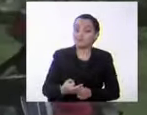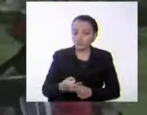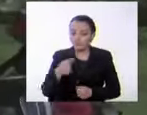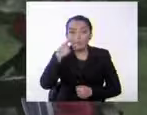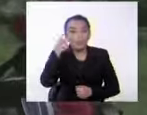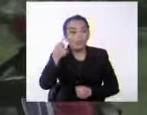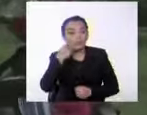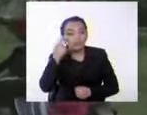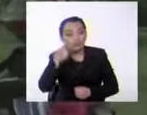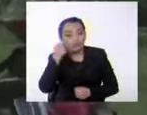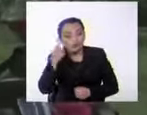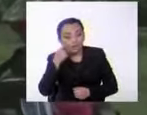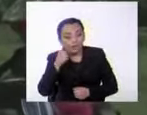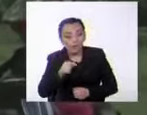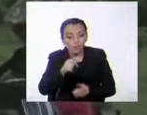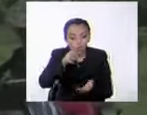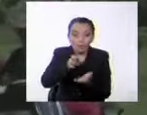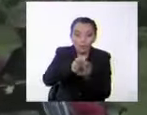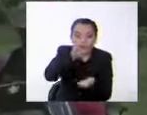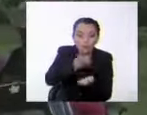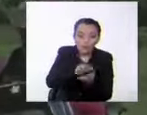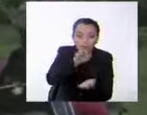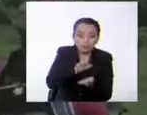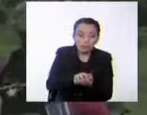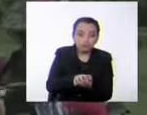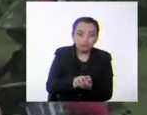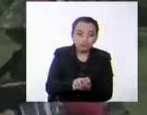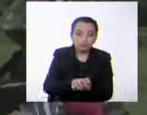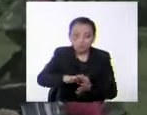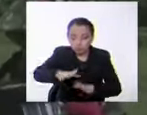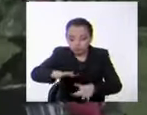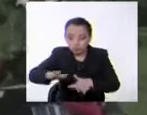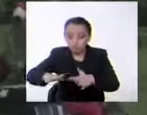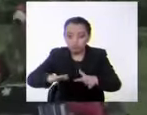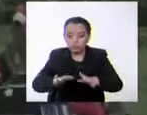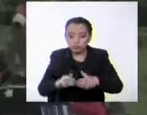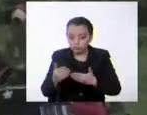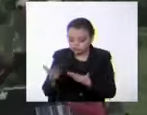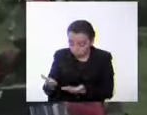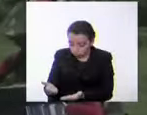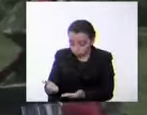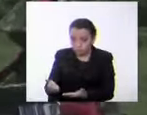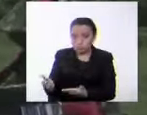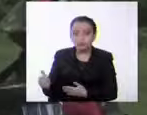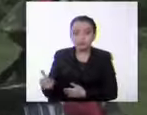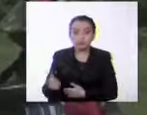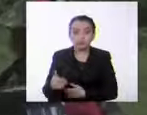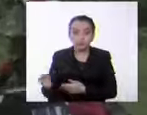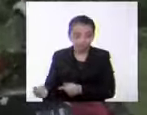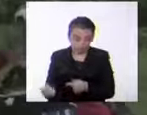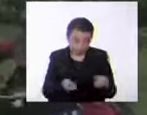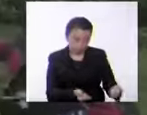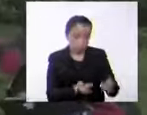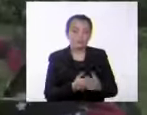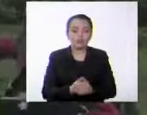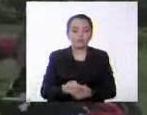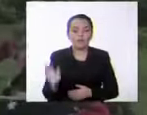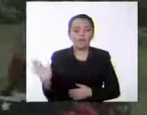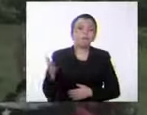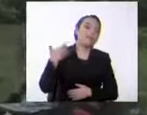la rana en charcos entre los pastizales y allí dejamos a Memo. Vamos, Chispita,